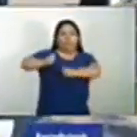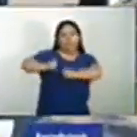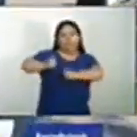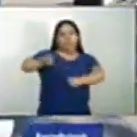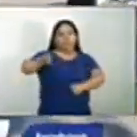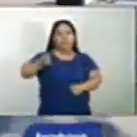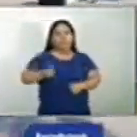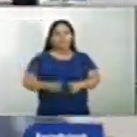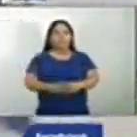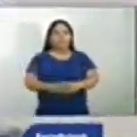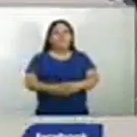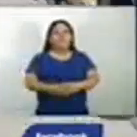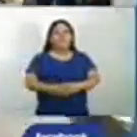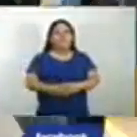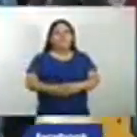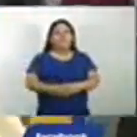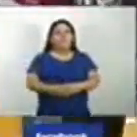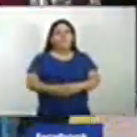policías.